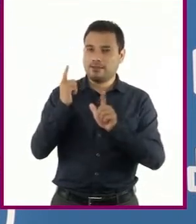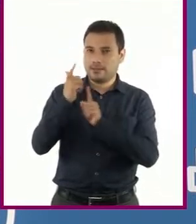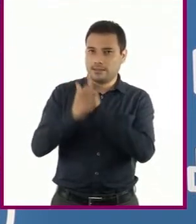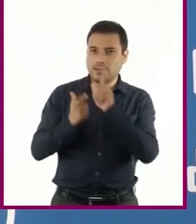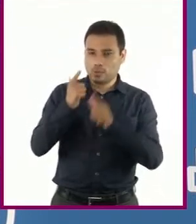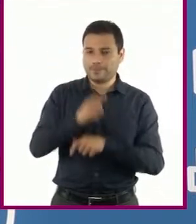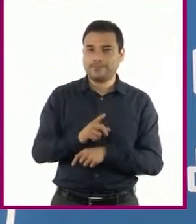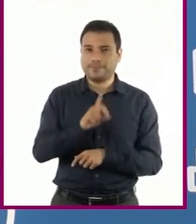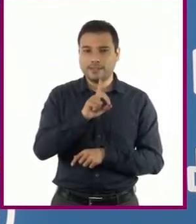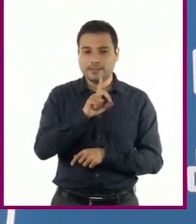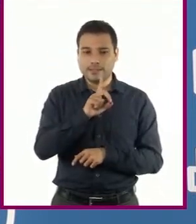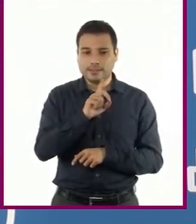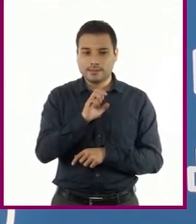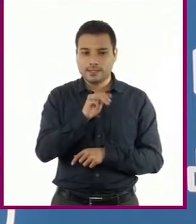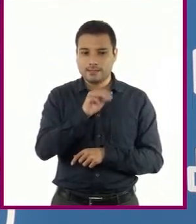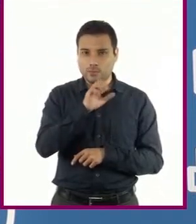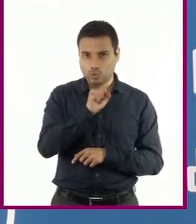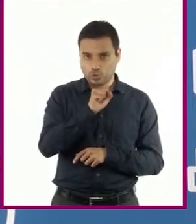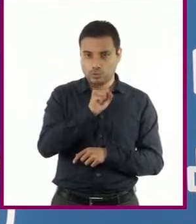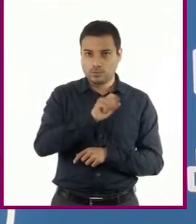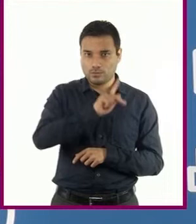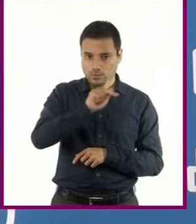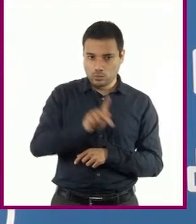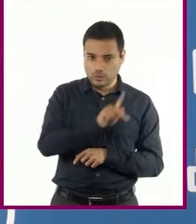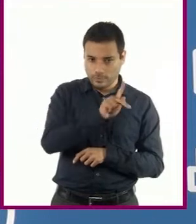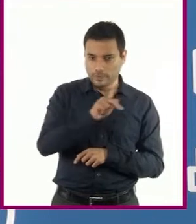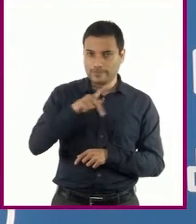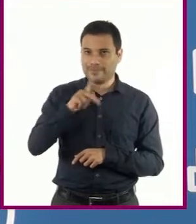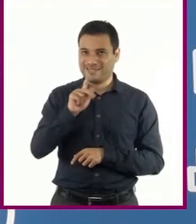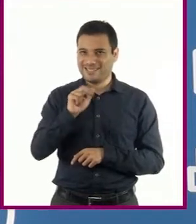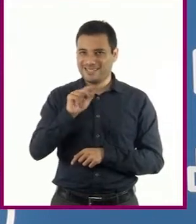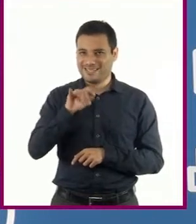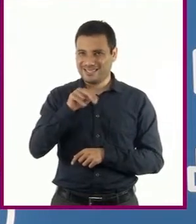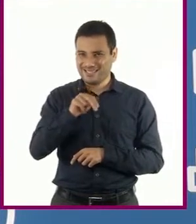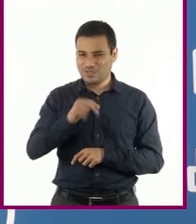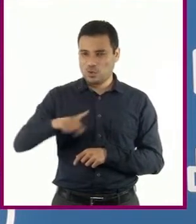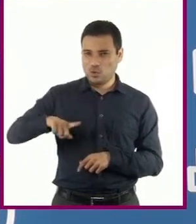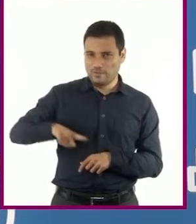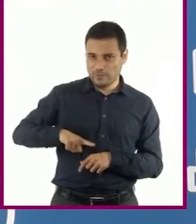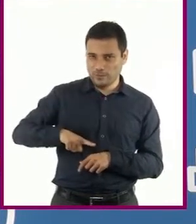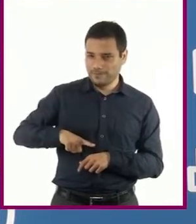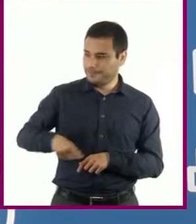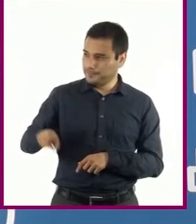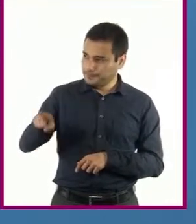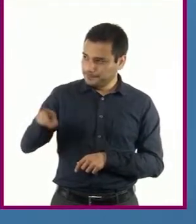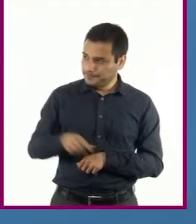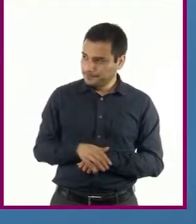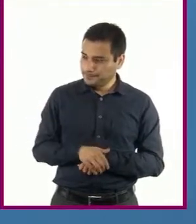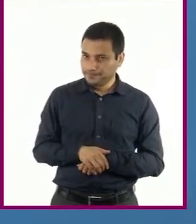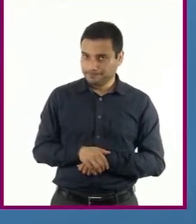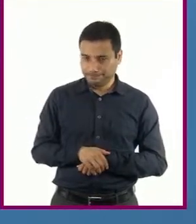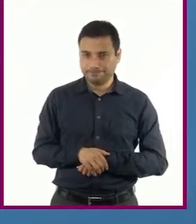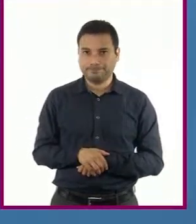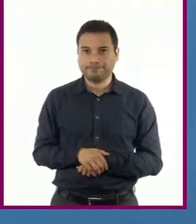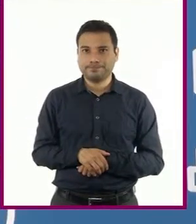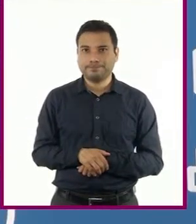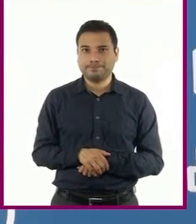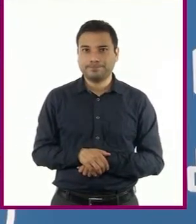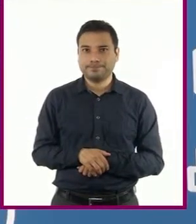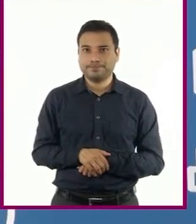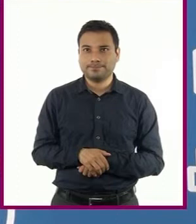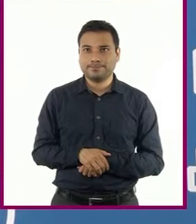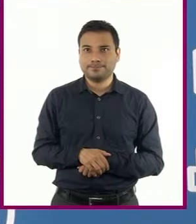por demos, pueblo, y kratein, gobernar, es decir, gobierno del pueblo. Y así fue